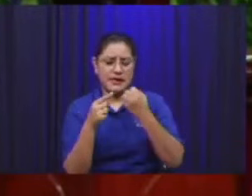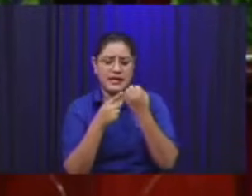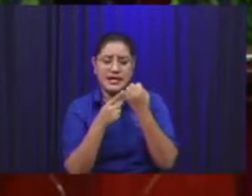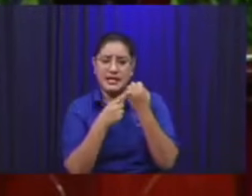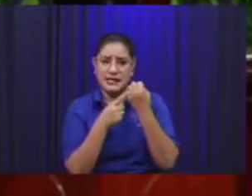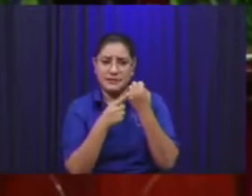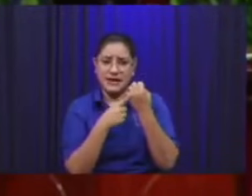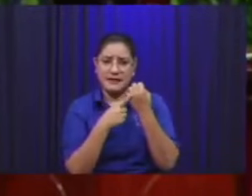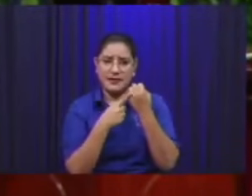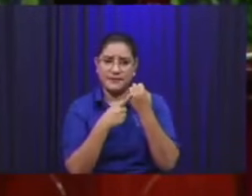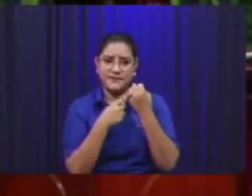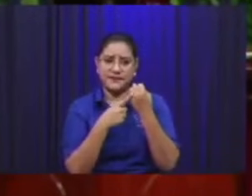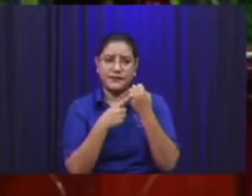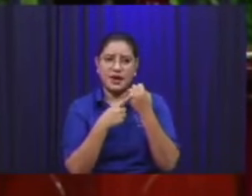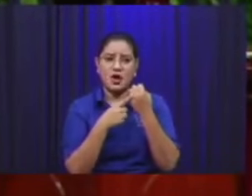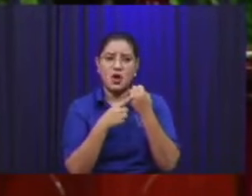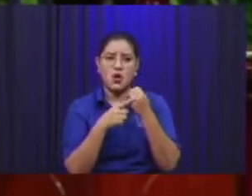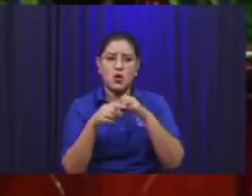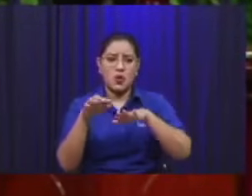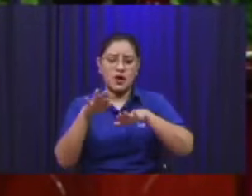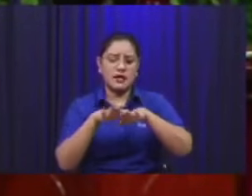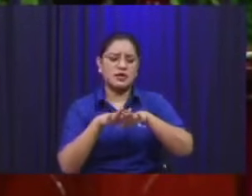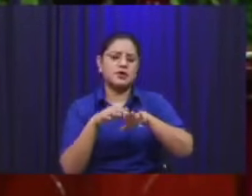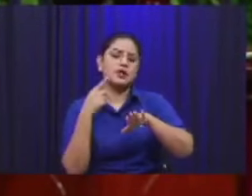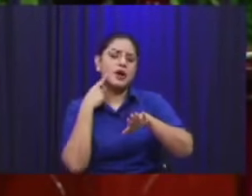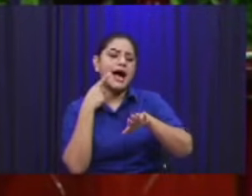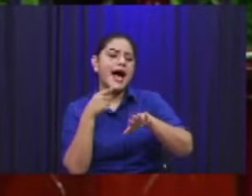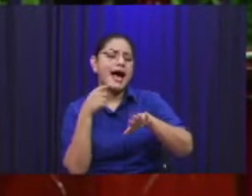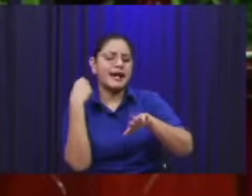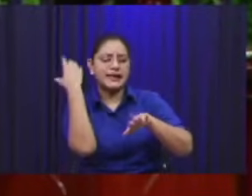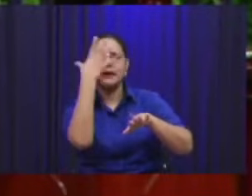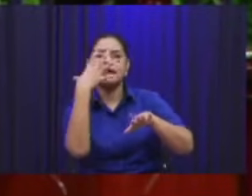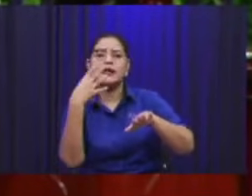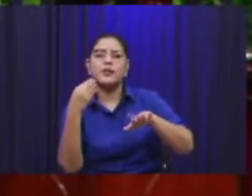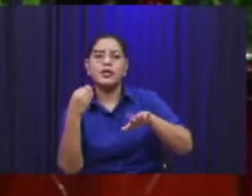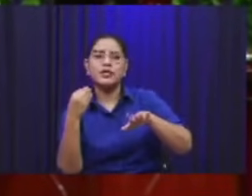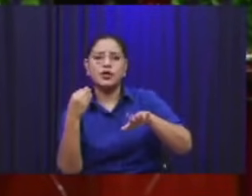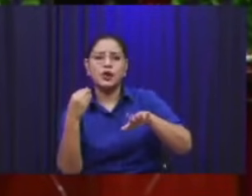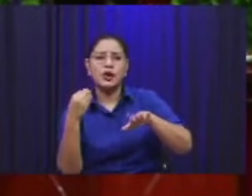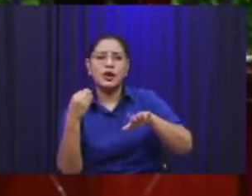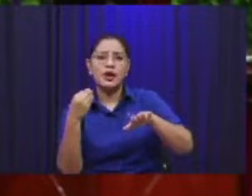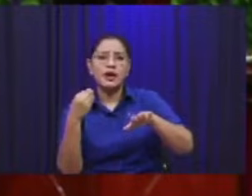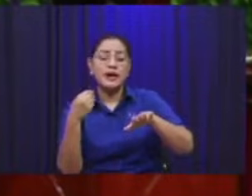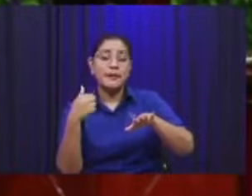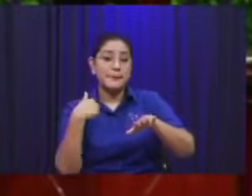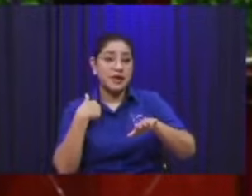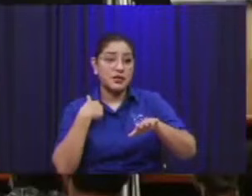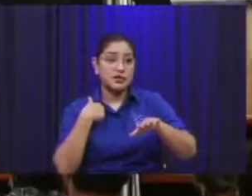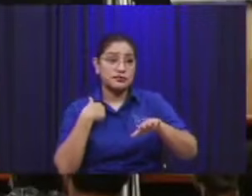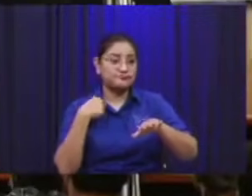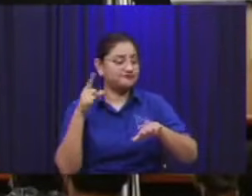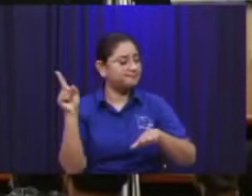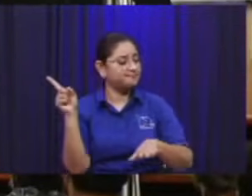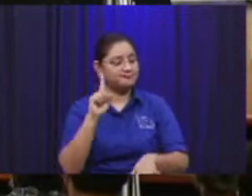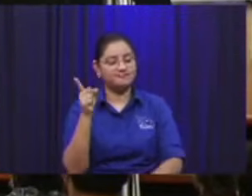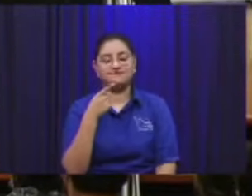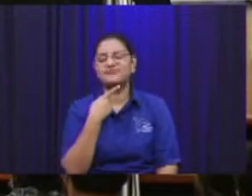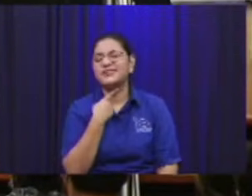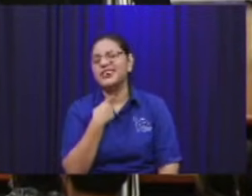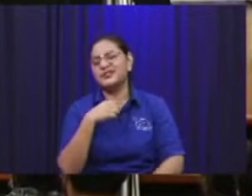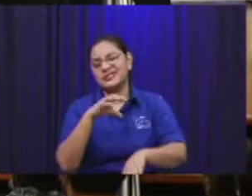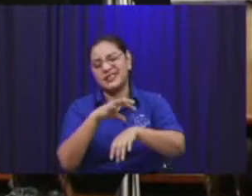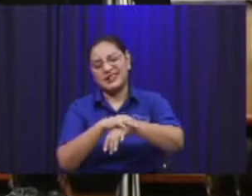anillo ellos a mí francamente no me gusta usar ni anillo ni